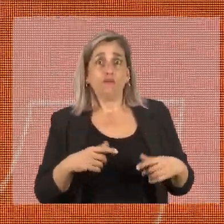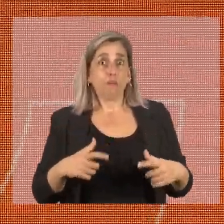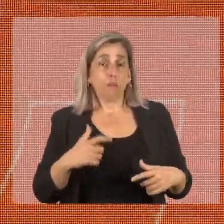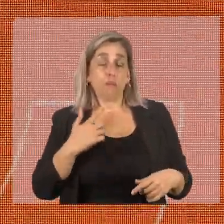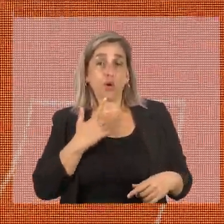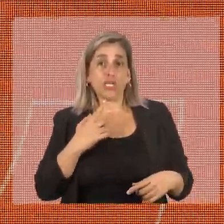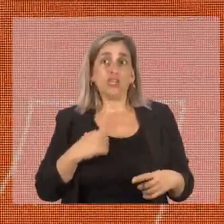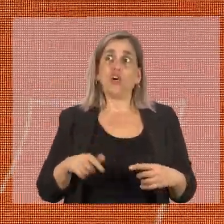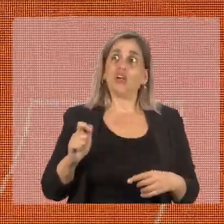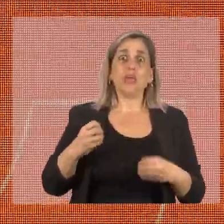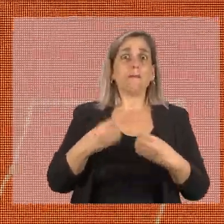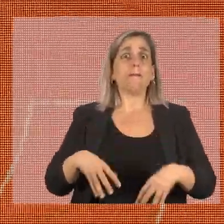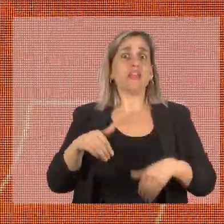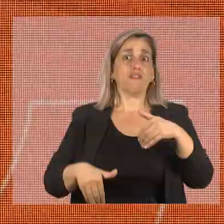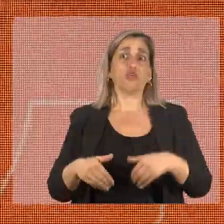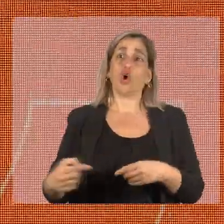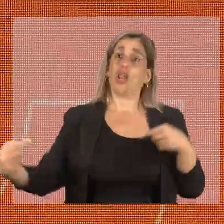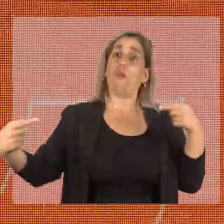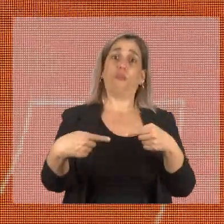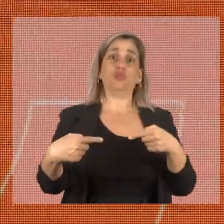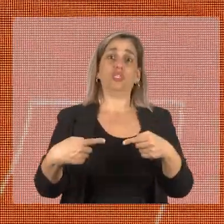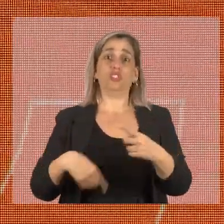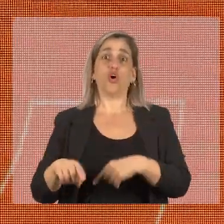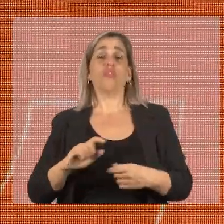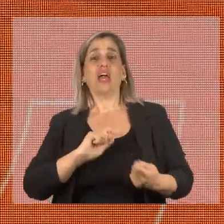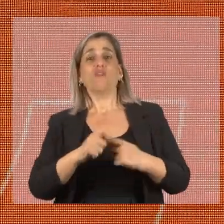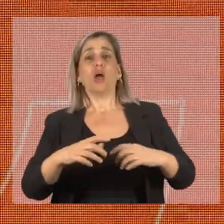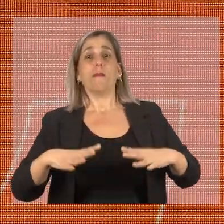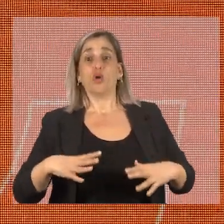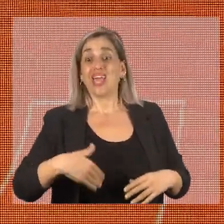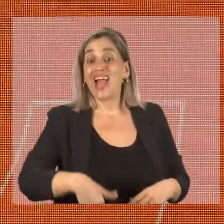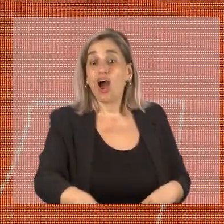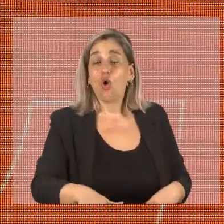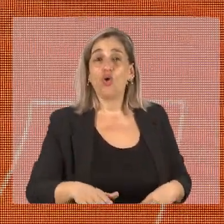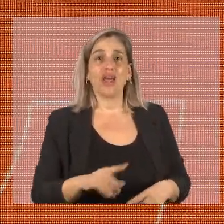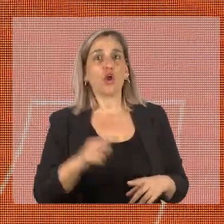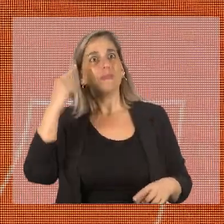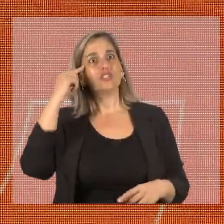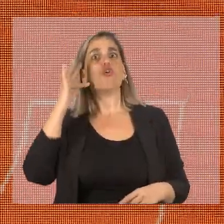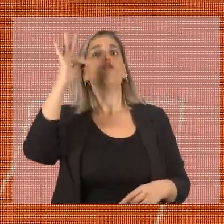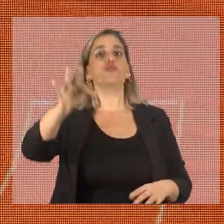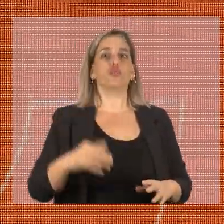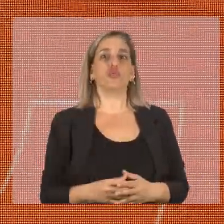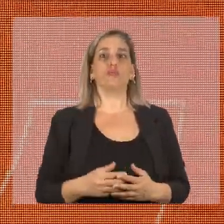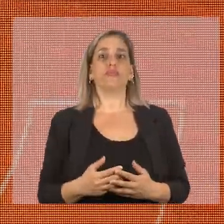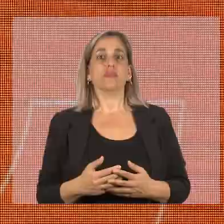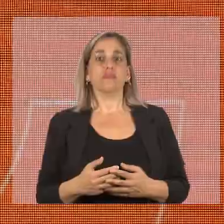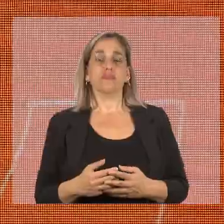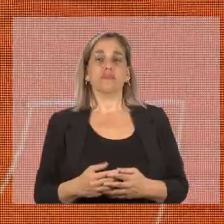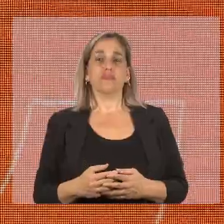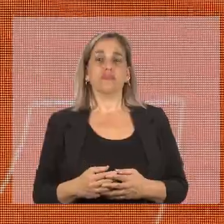lo va a pagar el que se opone a la reforma de la Seguridad Social, porque por cuestiones de corto plazo no pensó en el largo plazo.